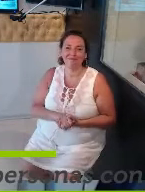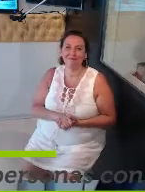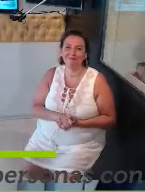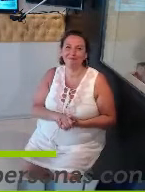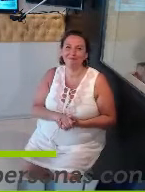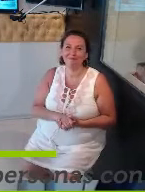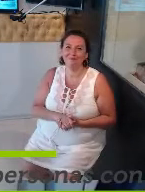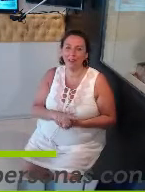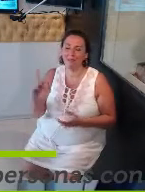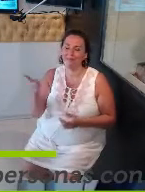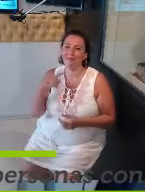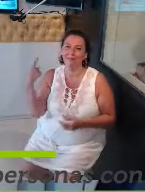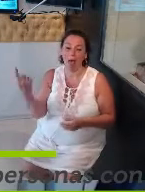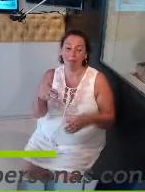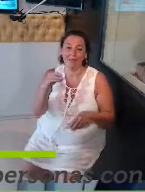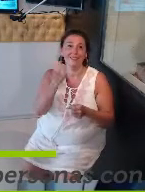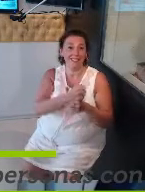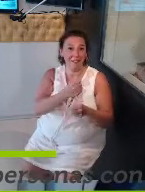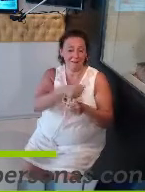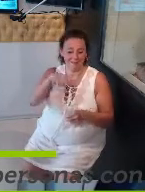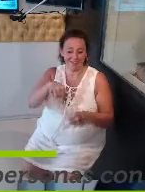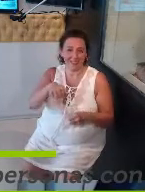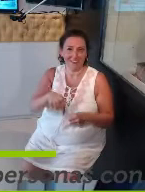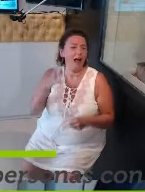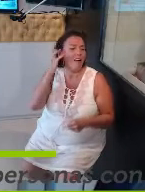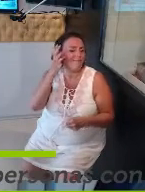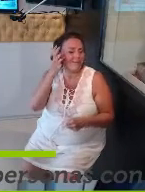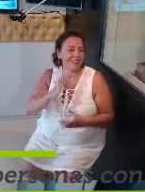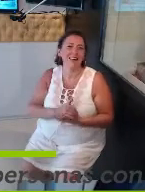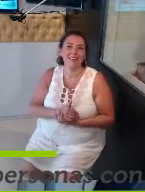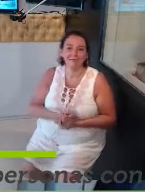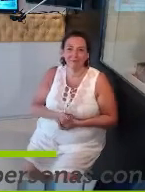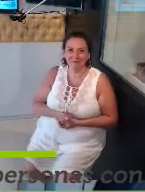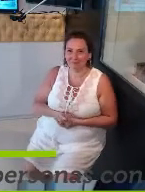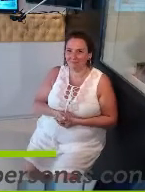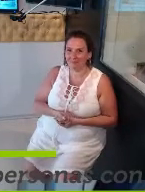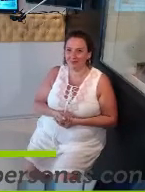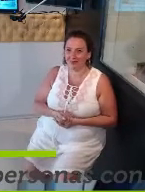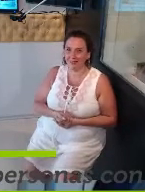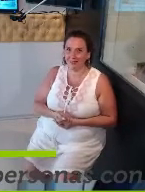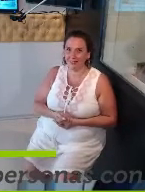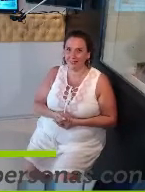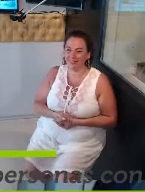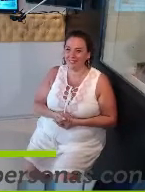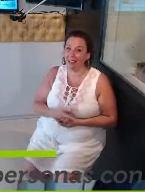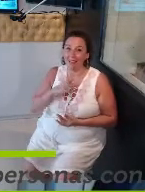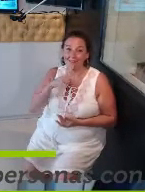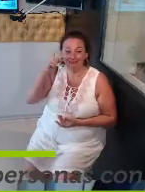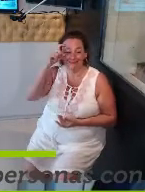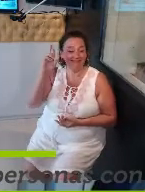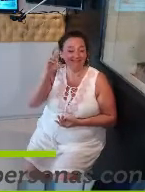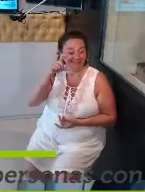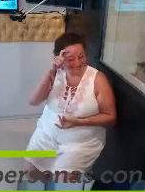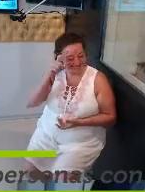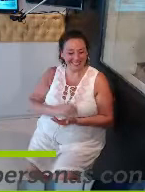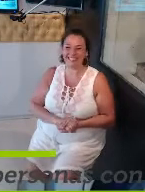Andy, Marce, Cari, Diego, Paula, yo, Marisa, la locutora